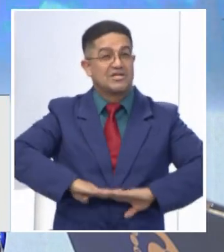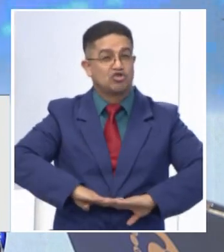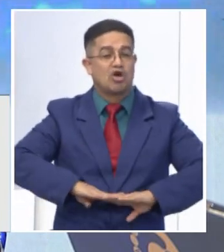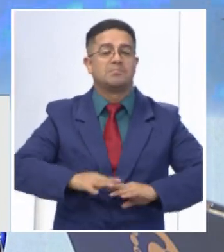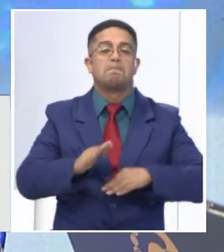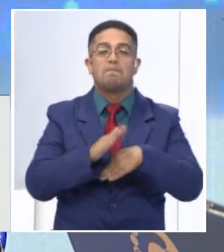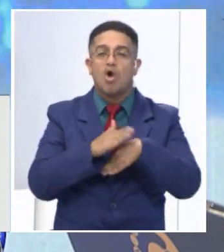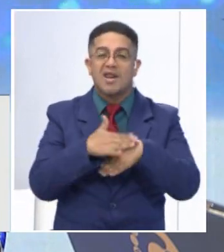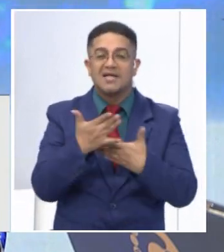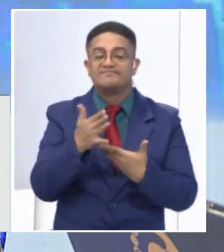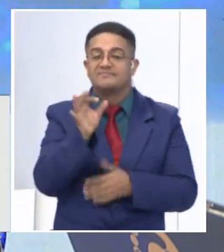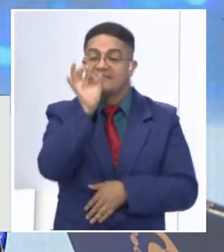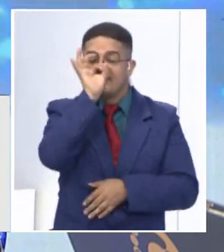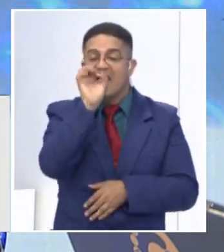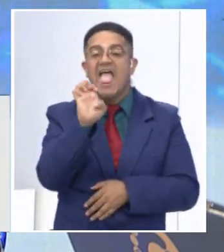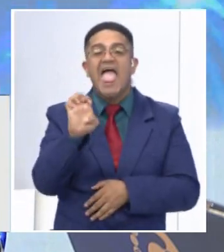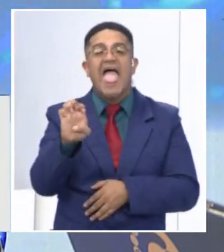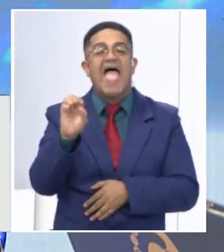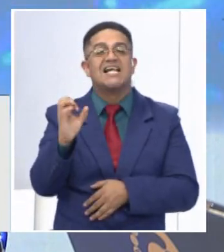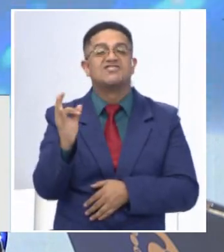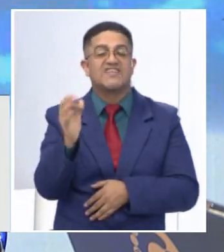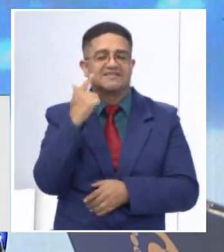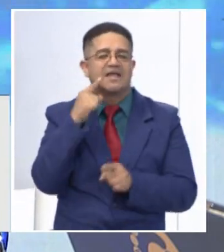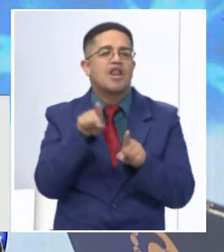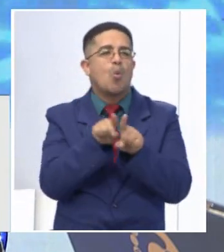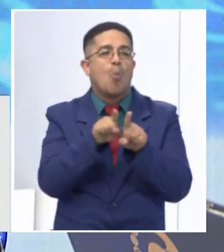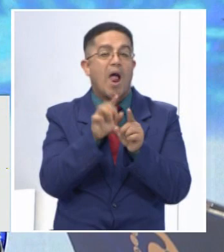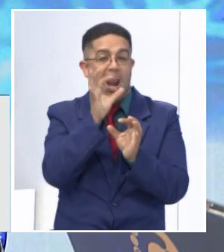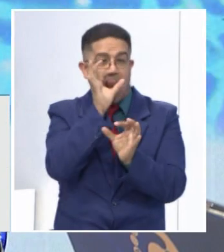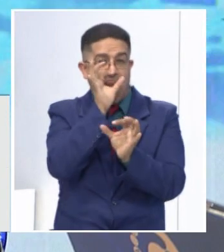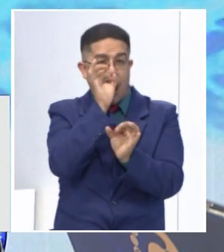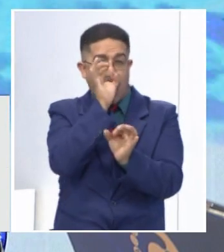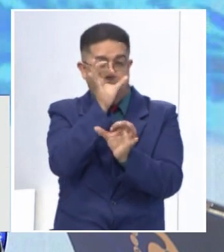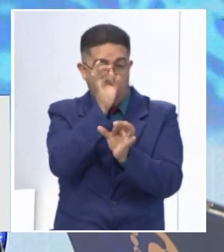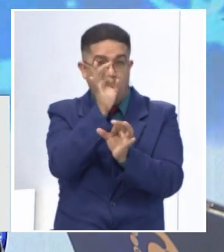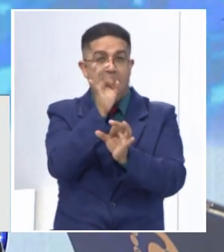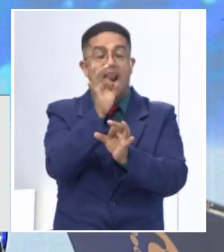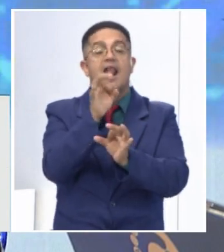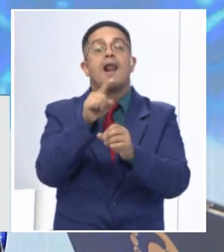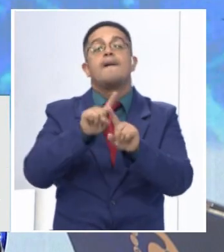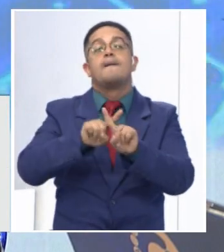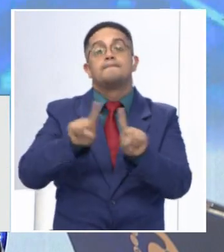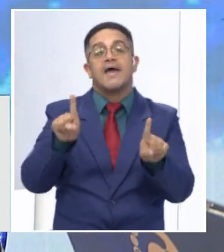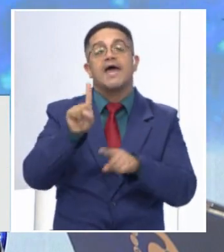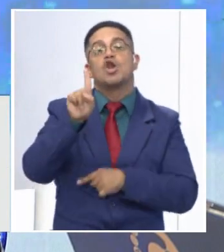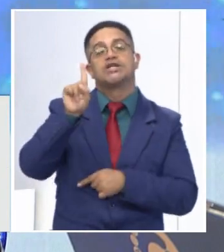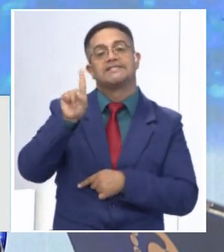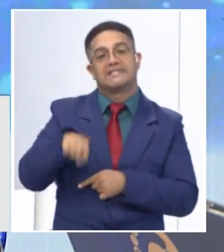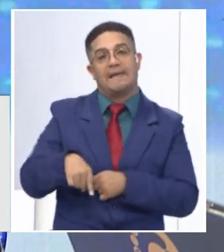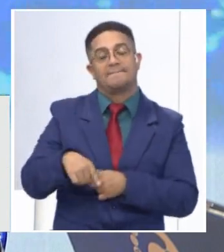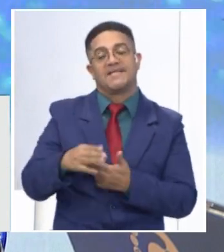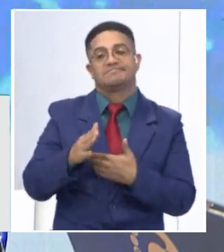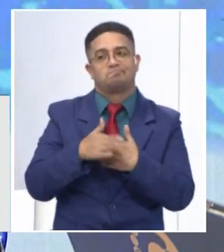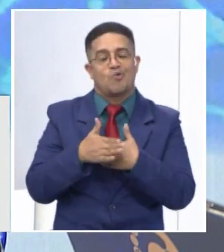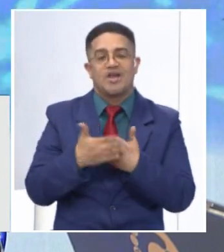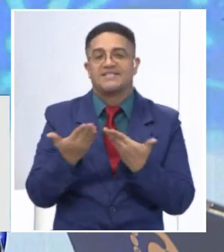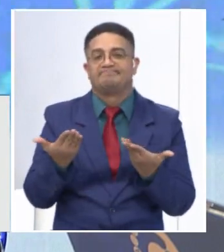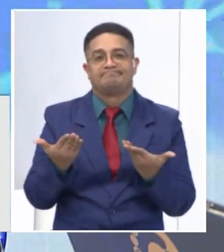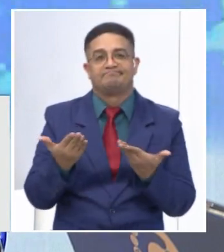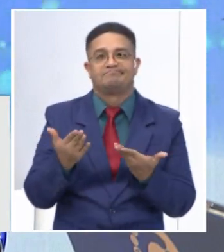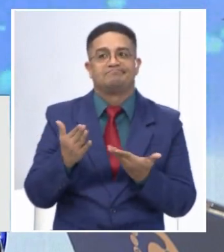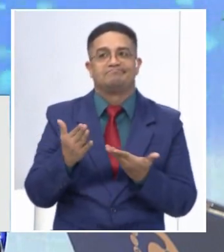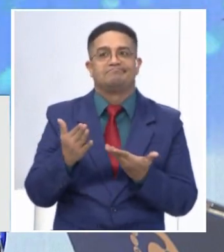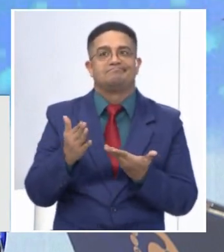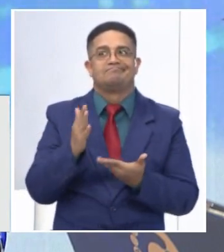es un anillo, un músculo en forma de anillo, o son varios músculos en forma de anillo. Pero también se puede dar porque hay una falta o ausencia